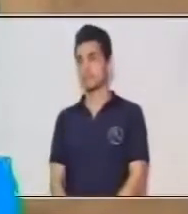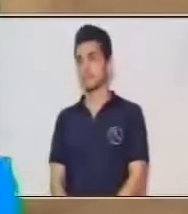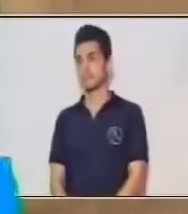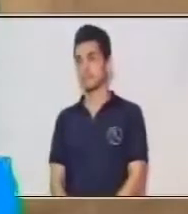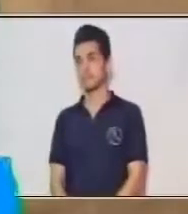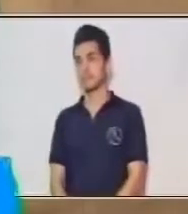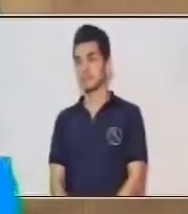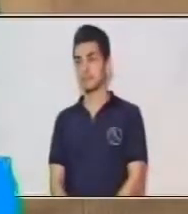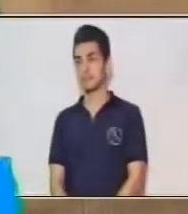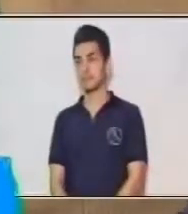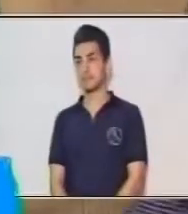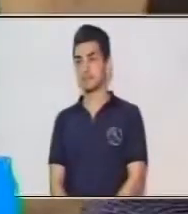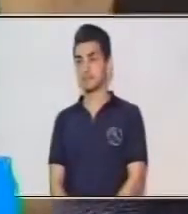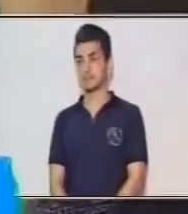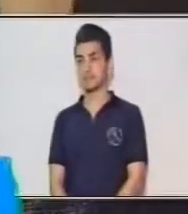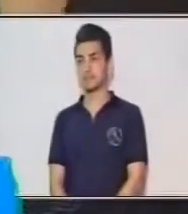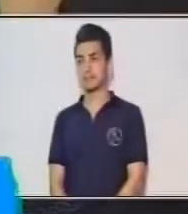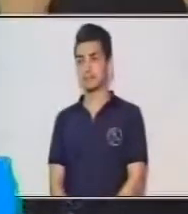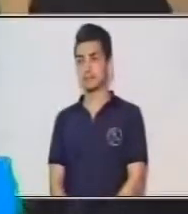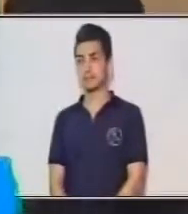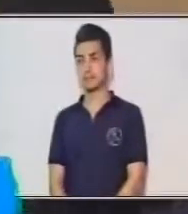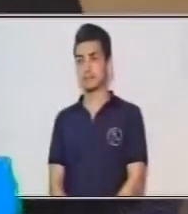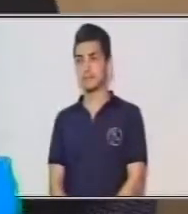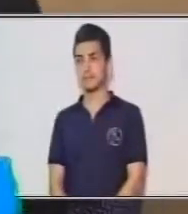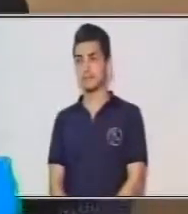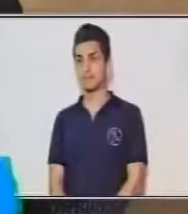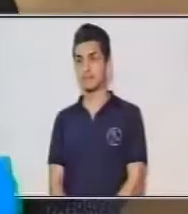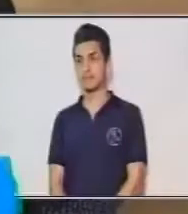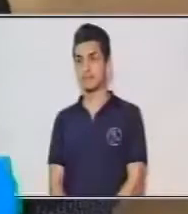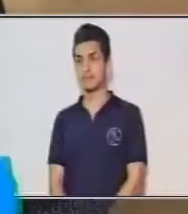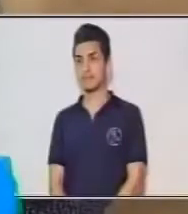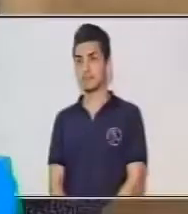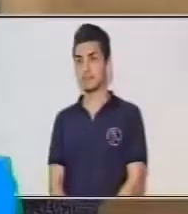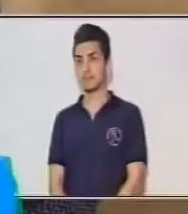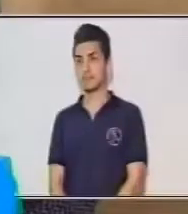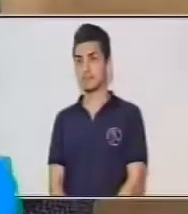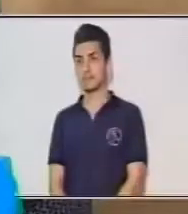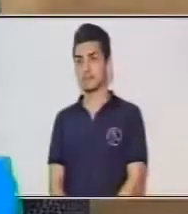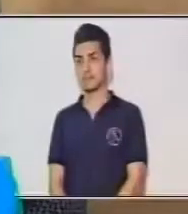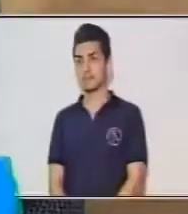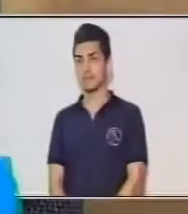ubicar el número 2 acá.